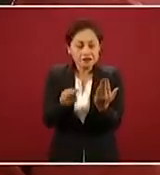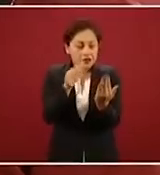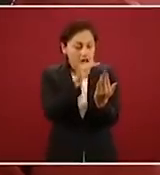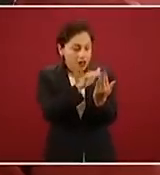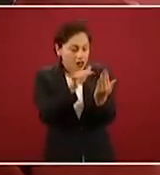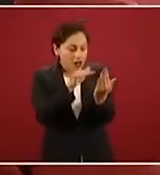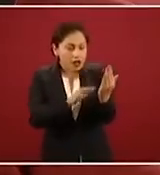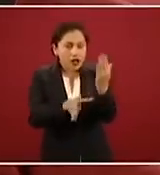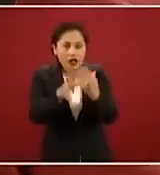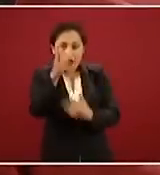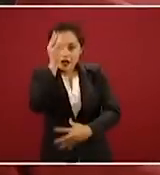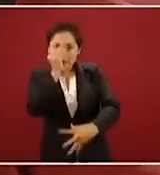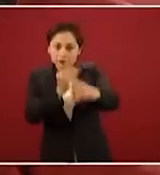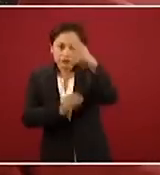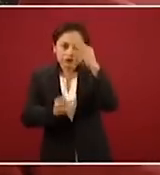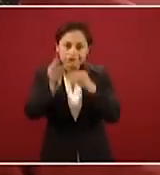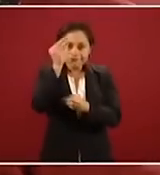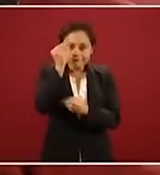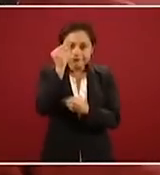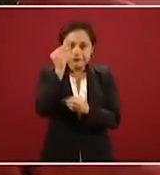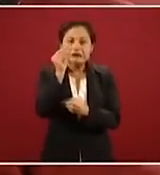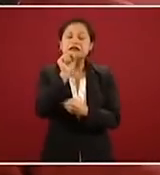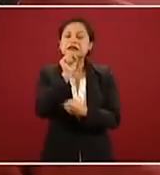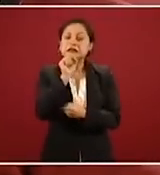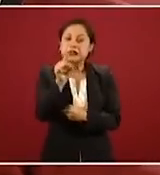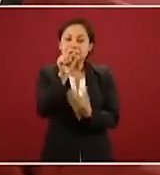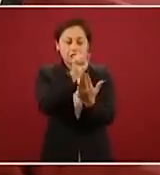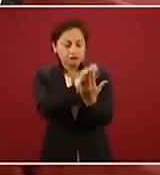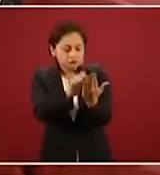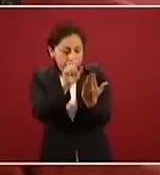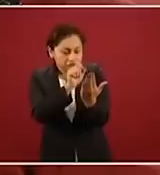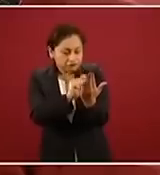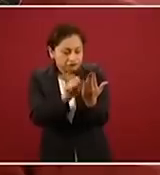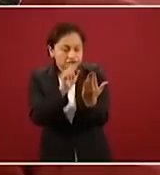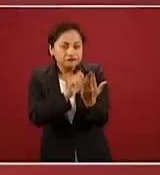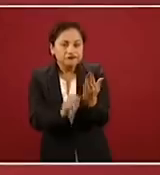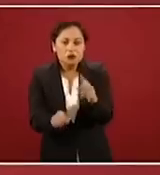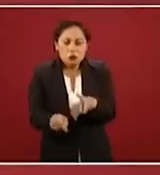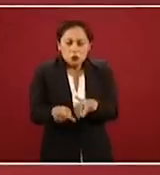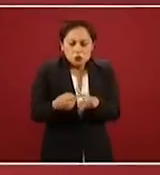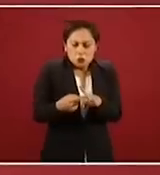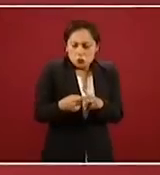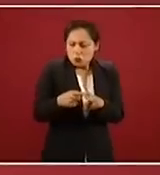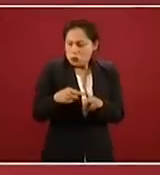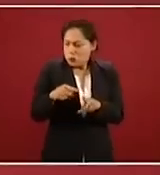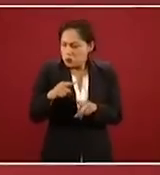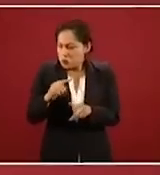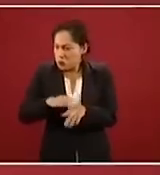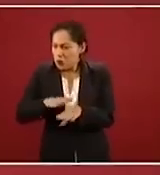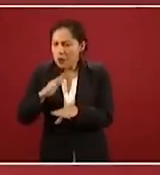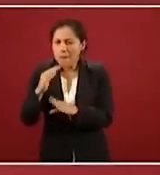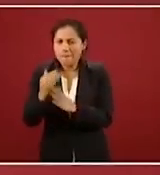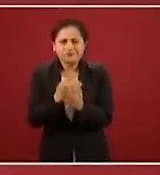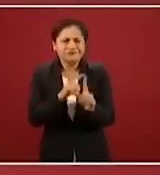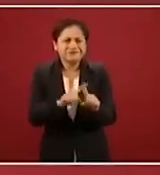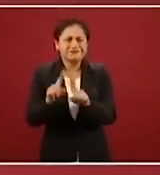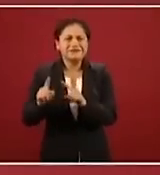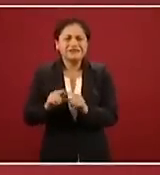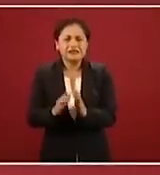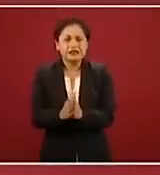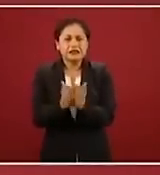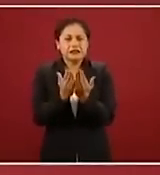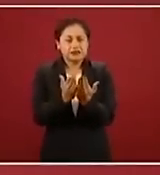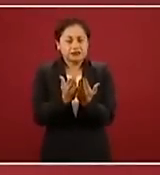aprendí a escribir, a sumar. ¡Qué gran experiencia me dejaron estos